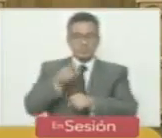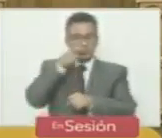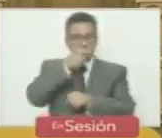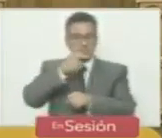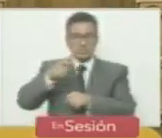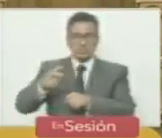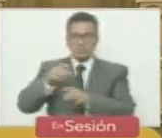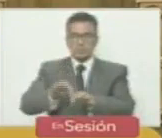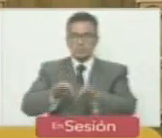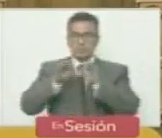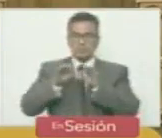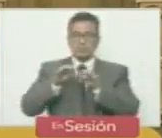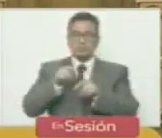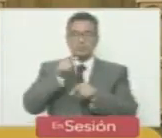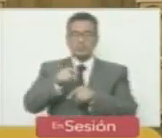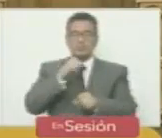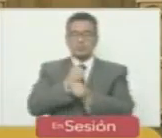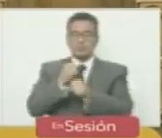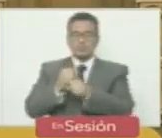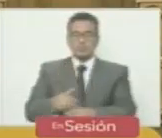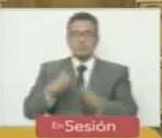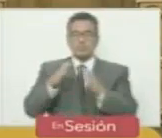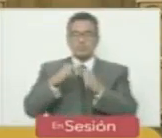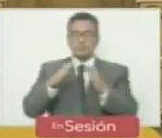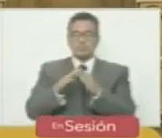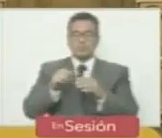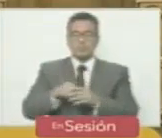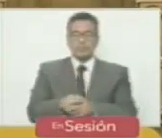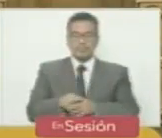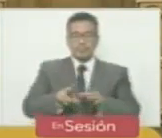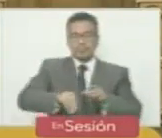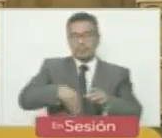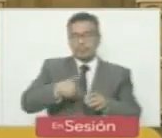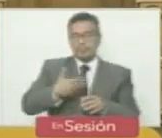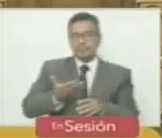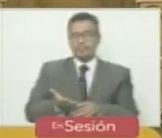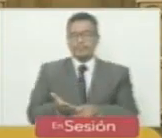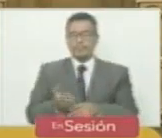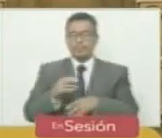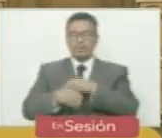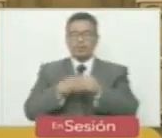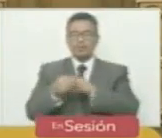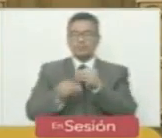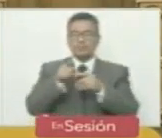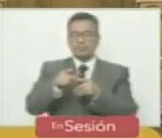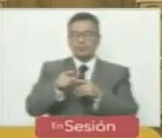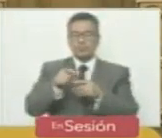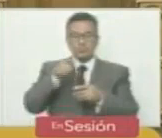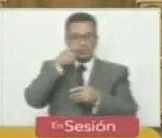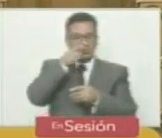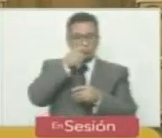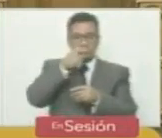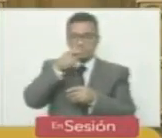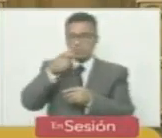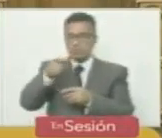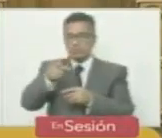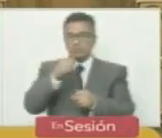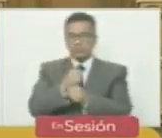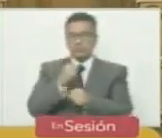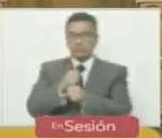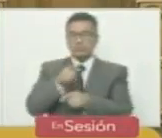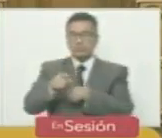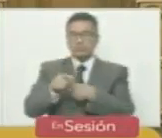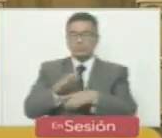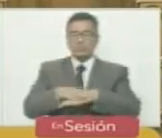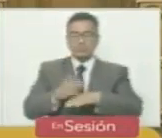inspectores especializados en trabajo a domicilio y que pueda llevar ese monitoreo de estas labores.